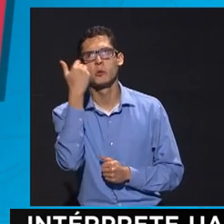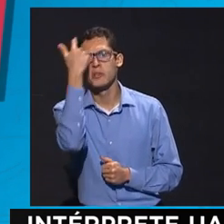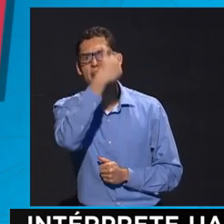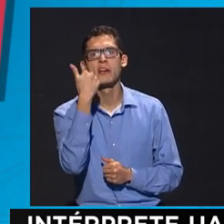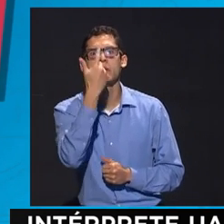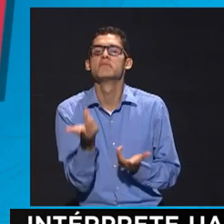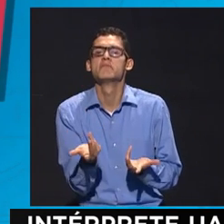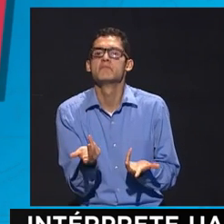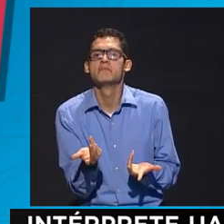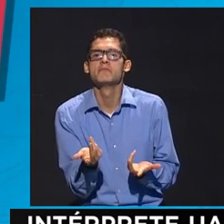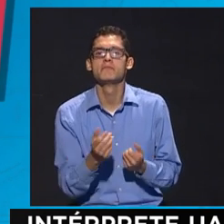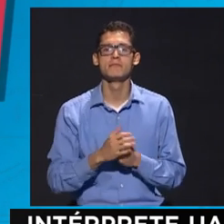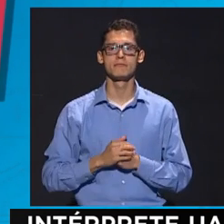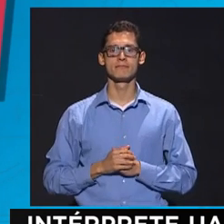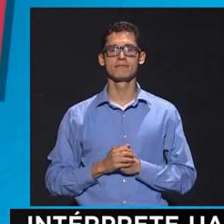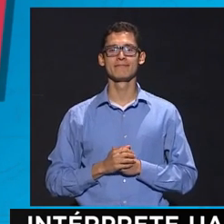hace